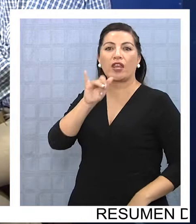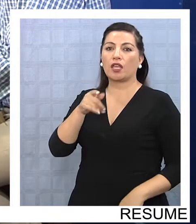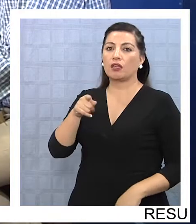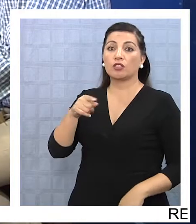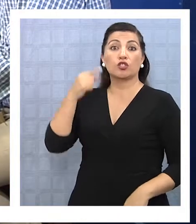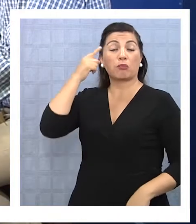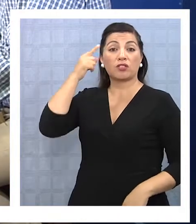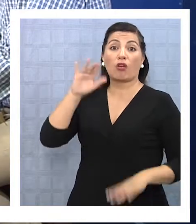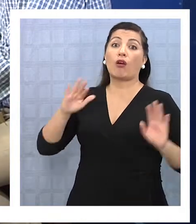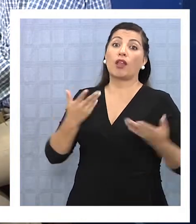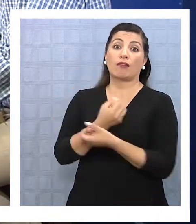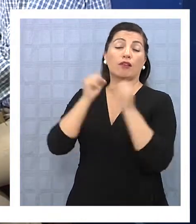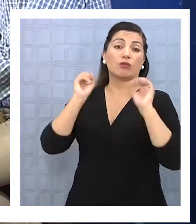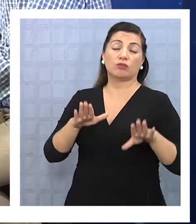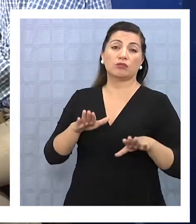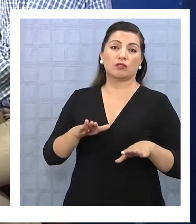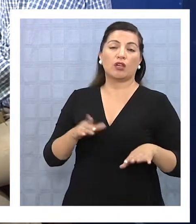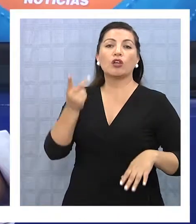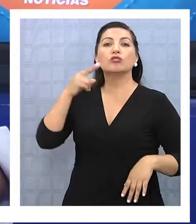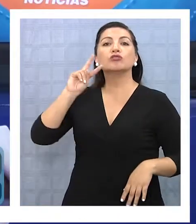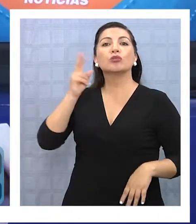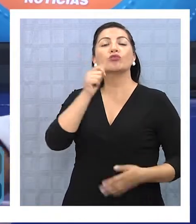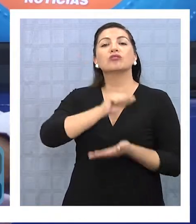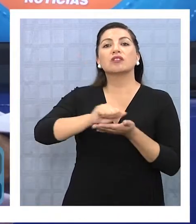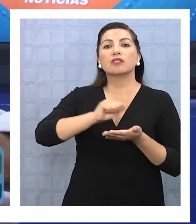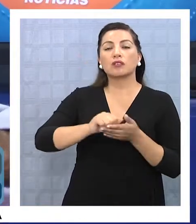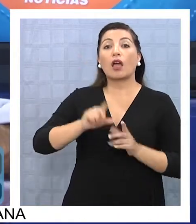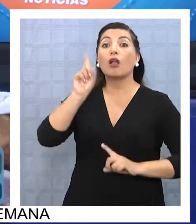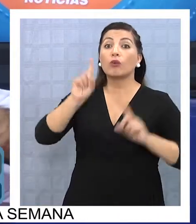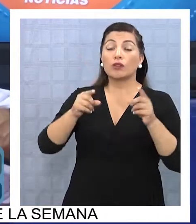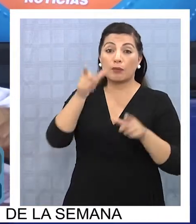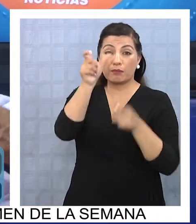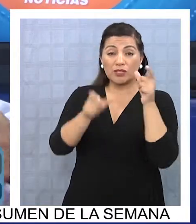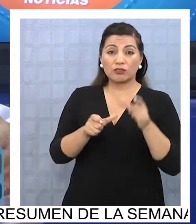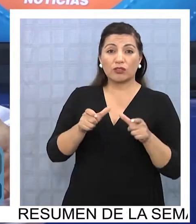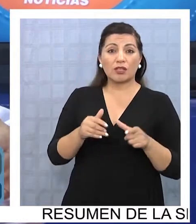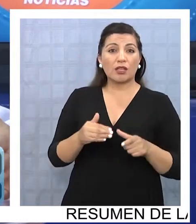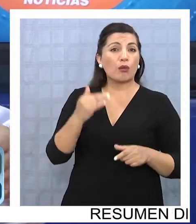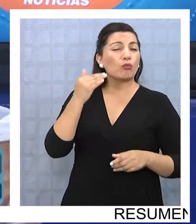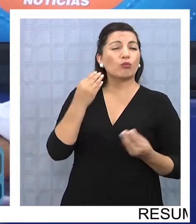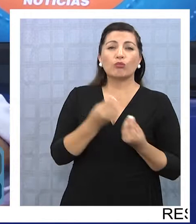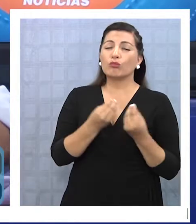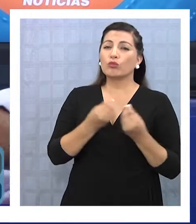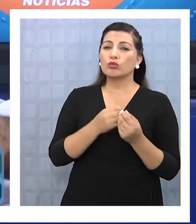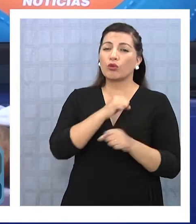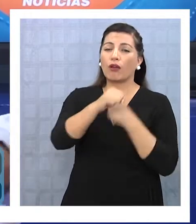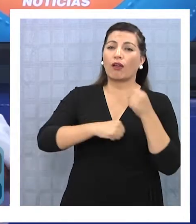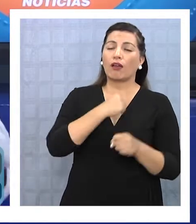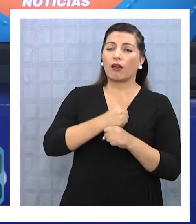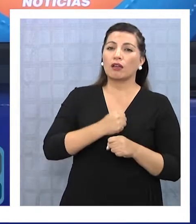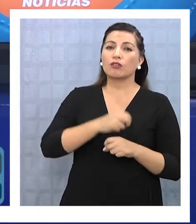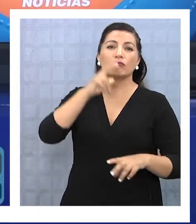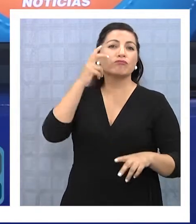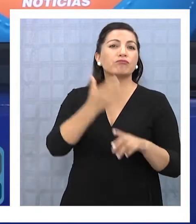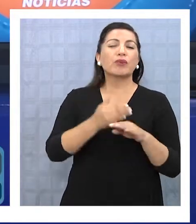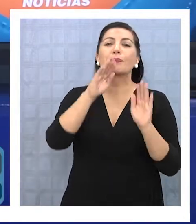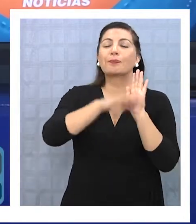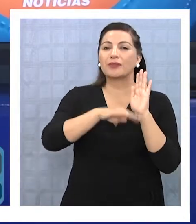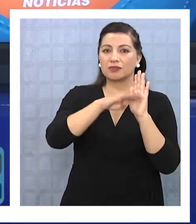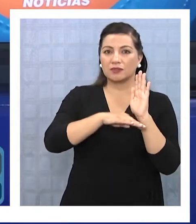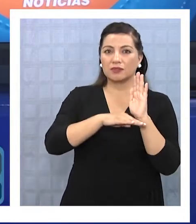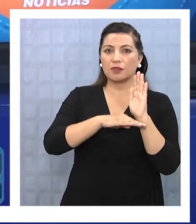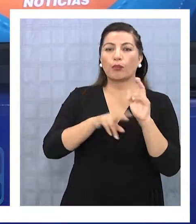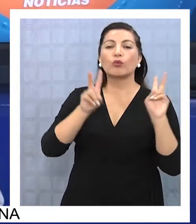de ser subsecretario. Ya. Porque nosotros le dimos libertad a personas que ya habían cumplido gran parte de su pena por delitos menores y con énfasis en